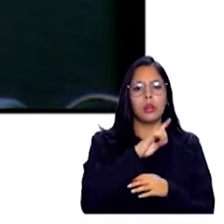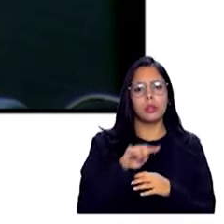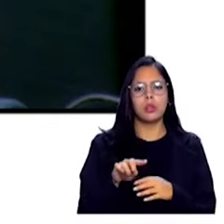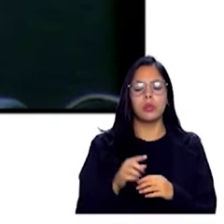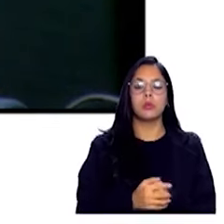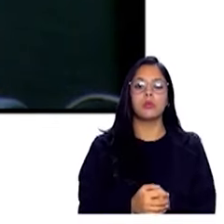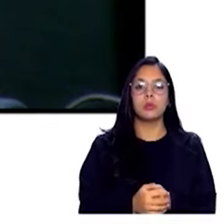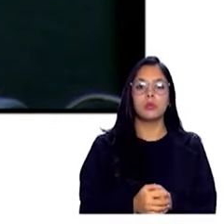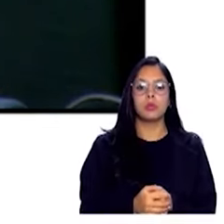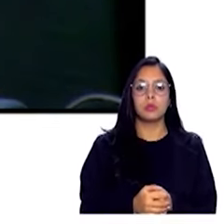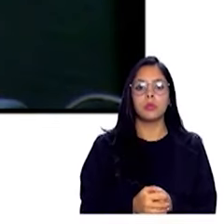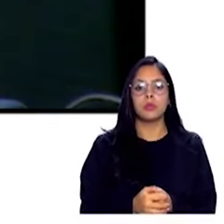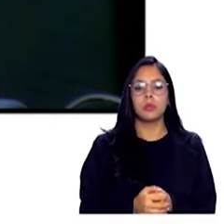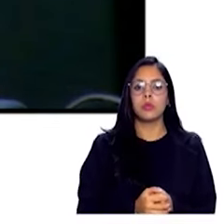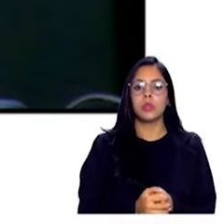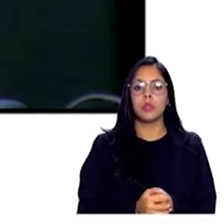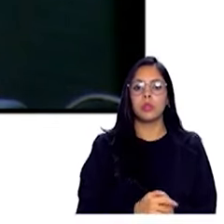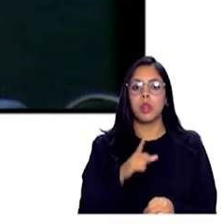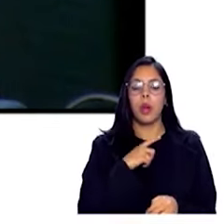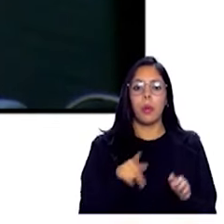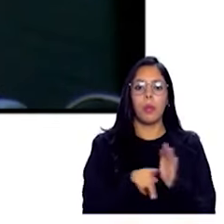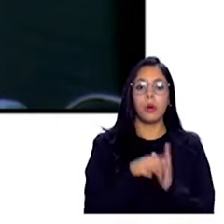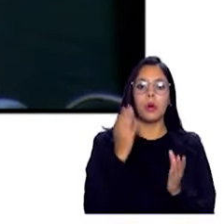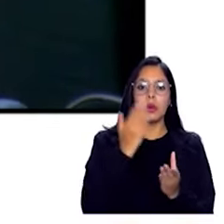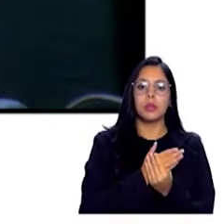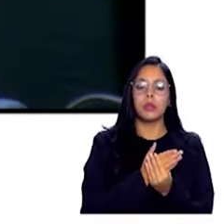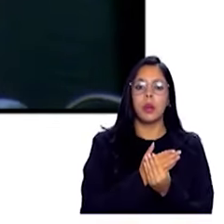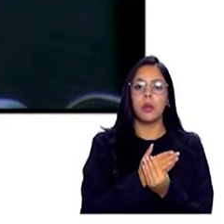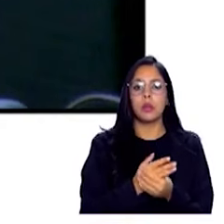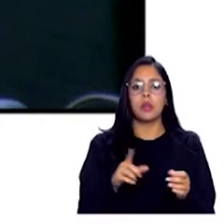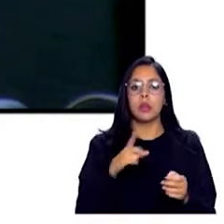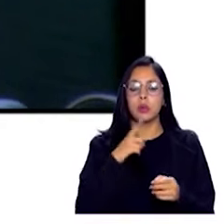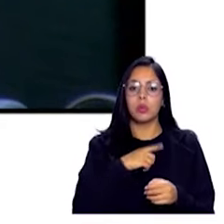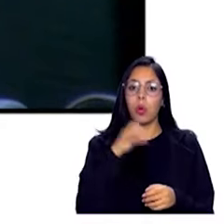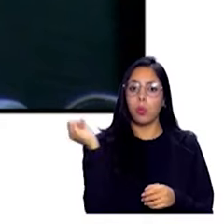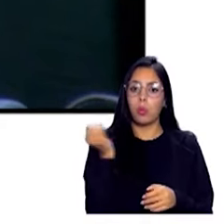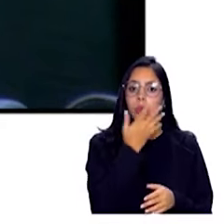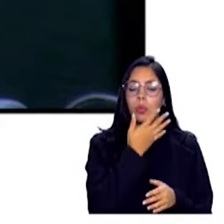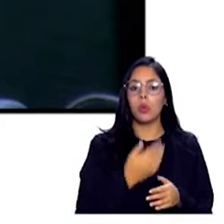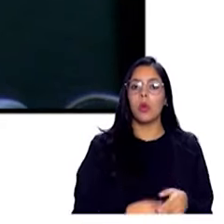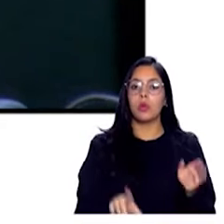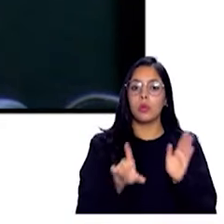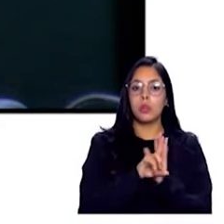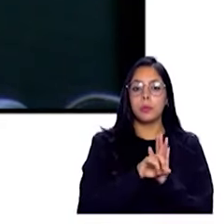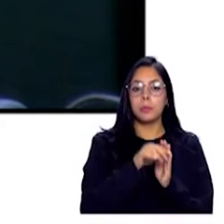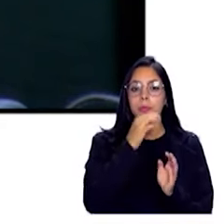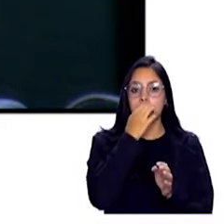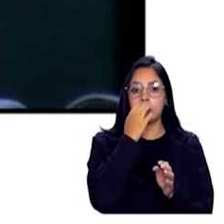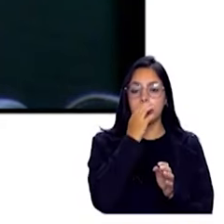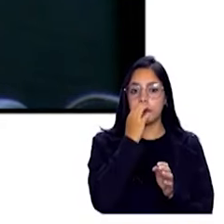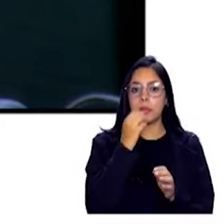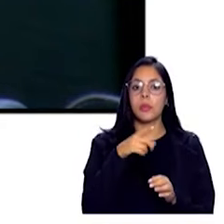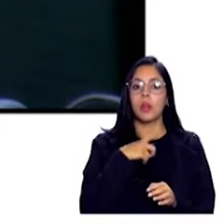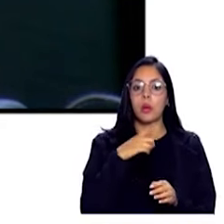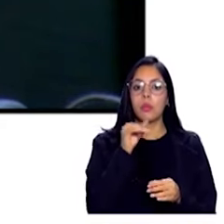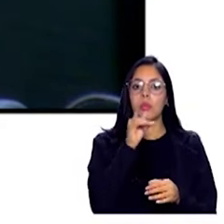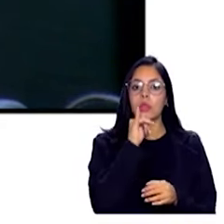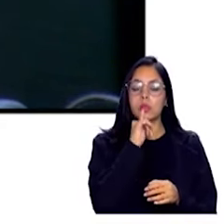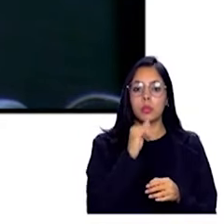dicta una nueva sentencia corrigiendo la sentencia que ha dictado tribunal